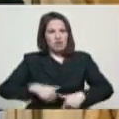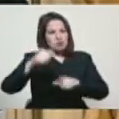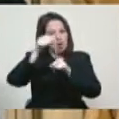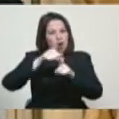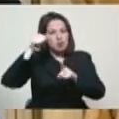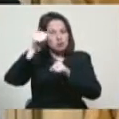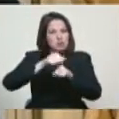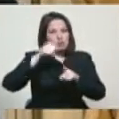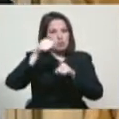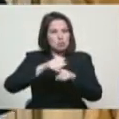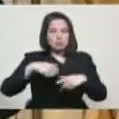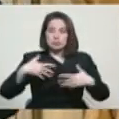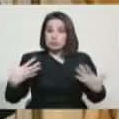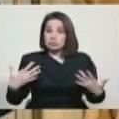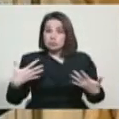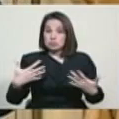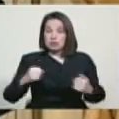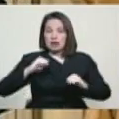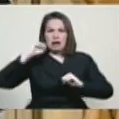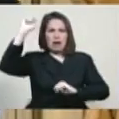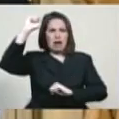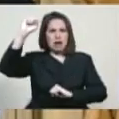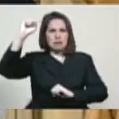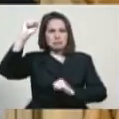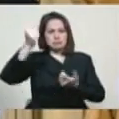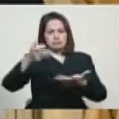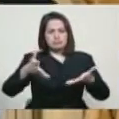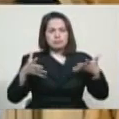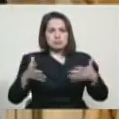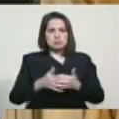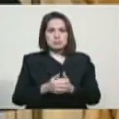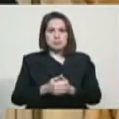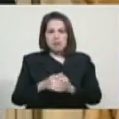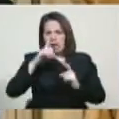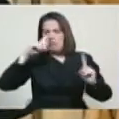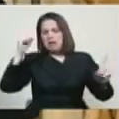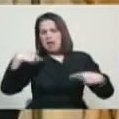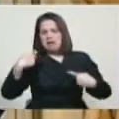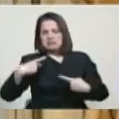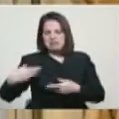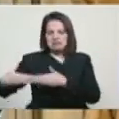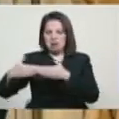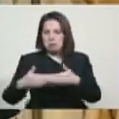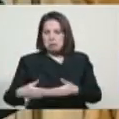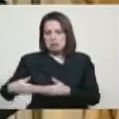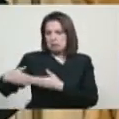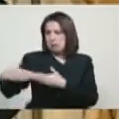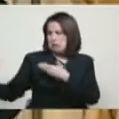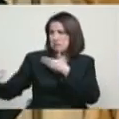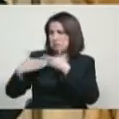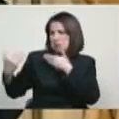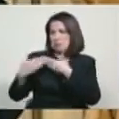nuestro esfuerzo, el triunfo por encima de las amenazas imperialistas, fascistas.